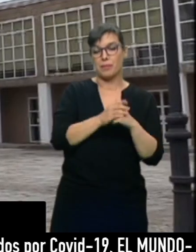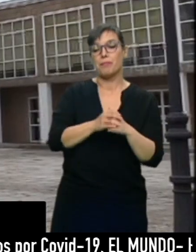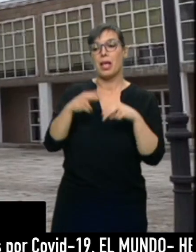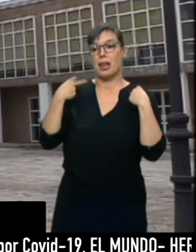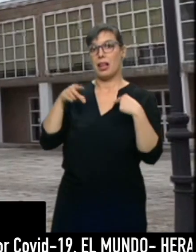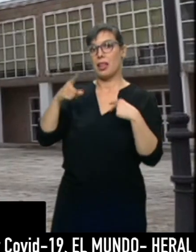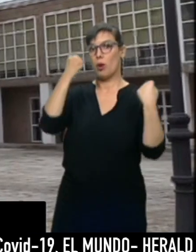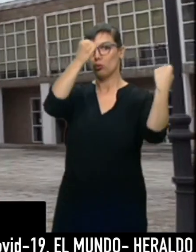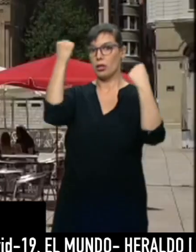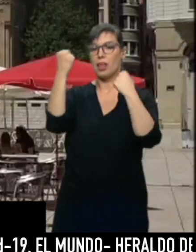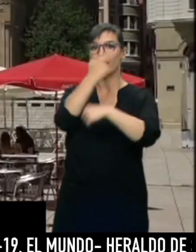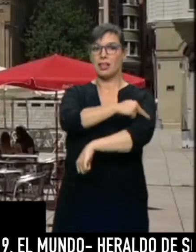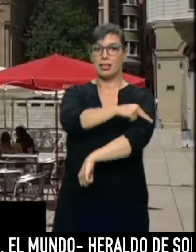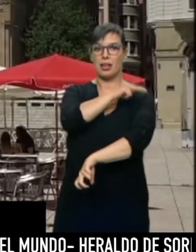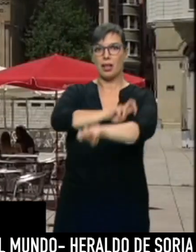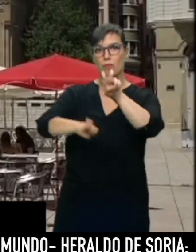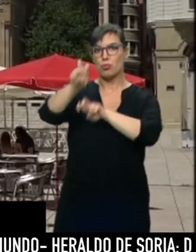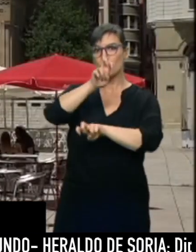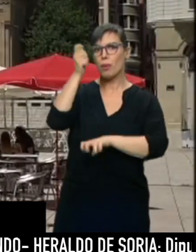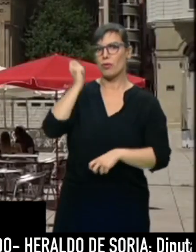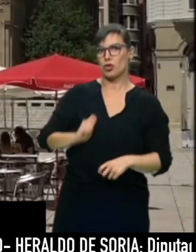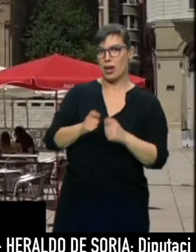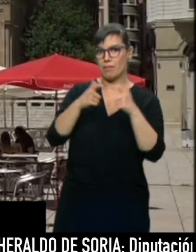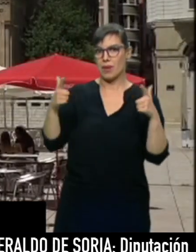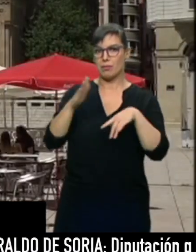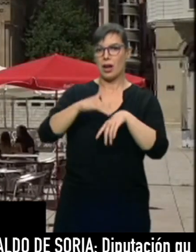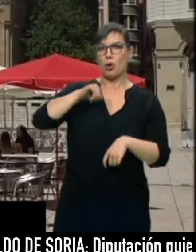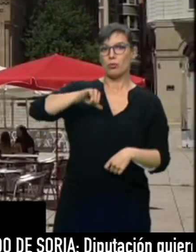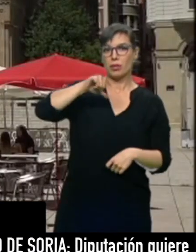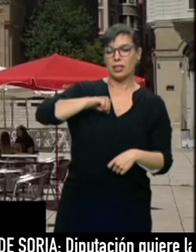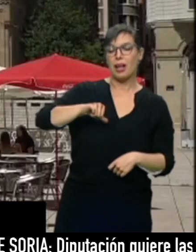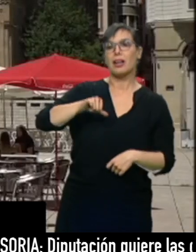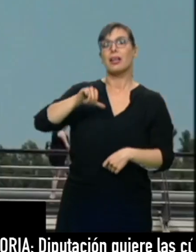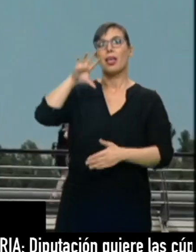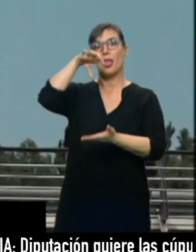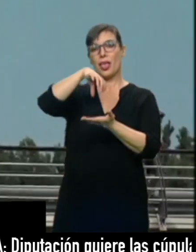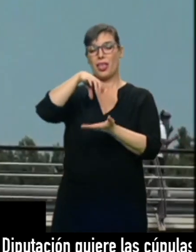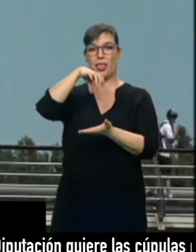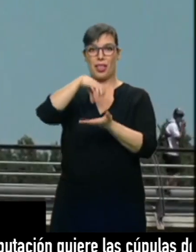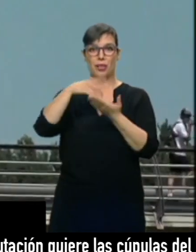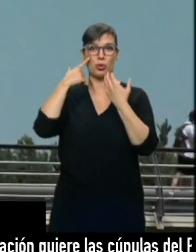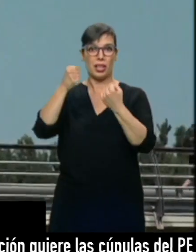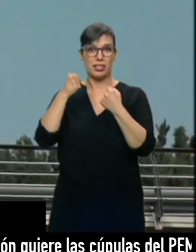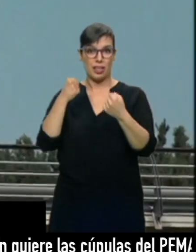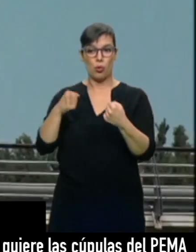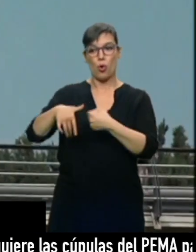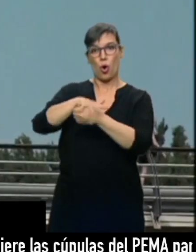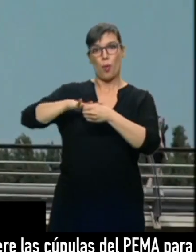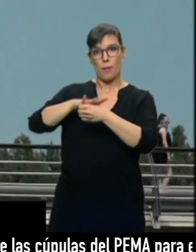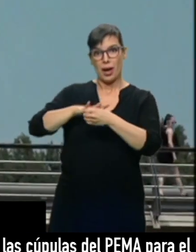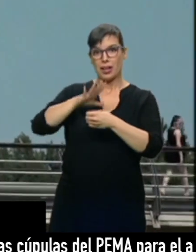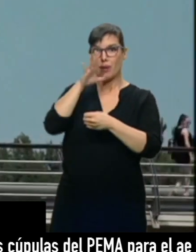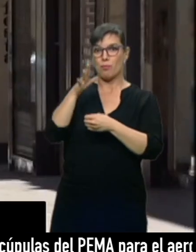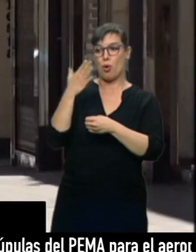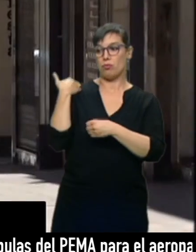sanitarias están buscando refuerzos para el hospital y los ambulatorios de la comarca del Segriá, confinada desde el sábado, porque los 14